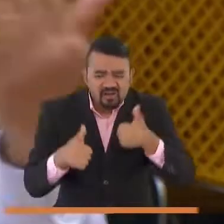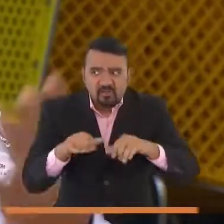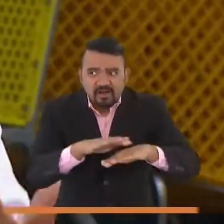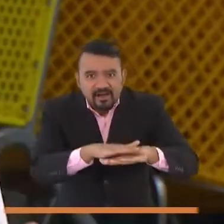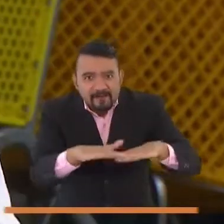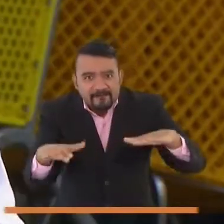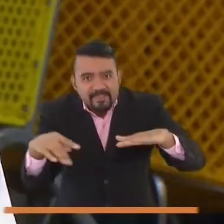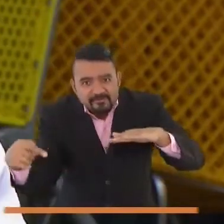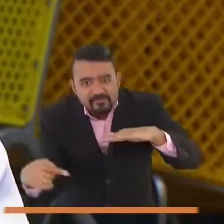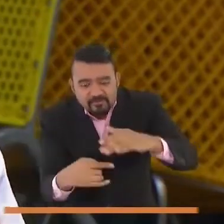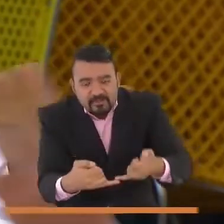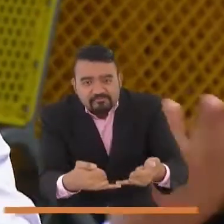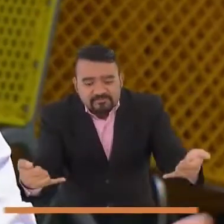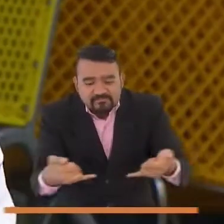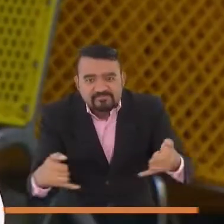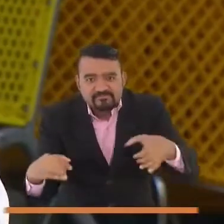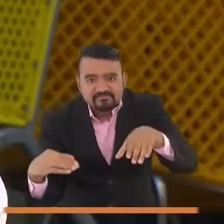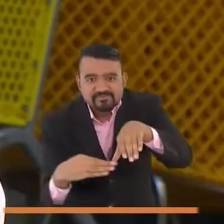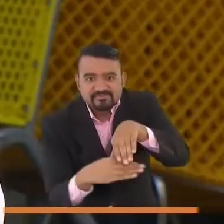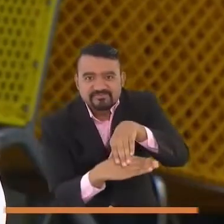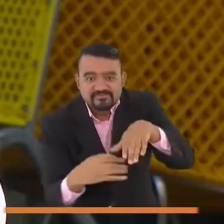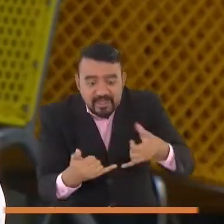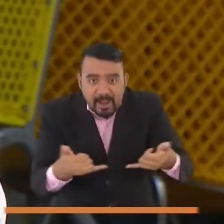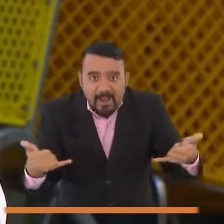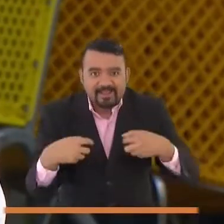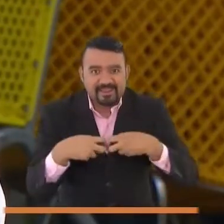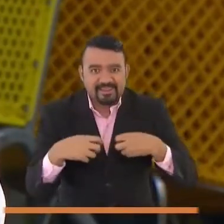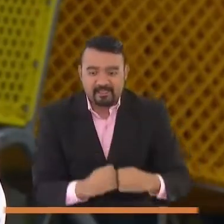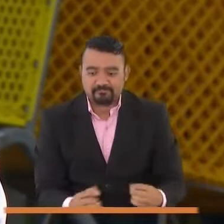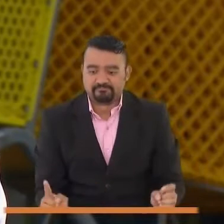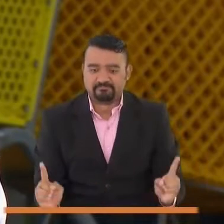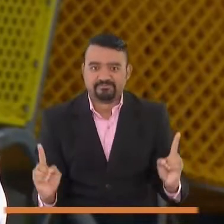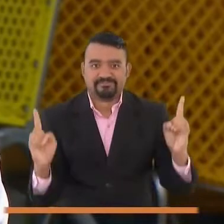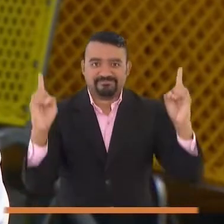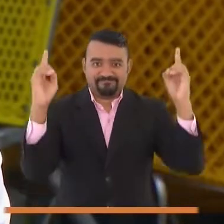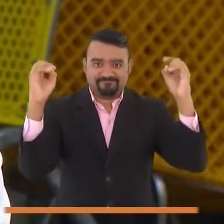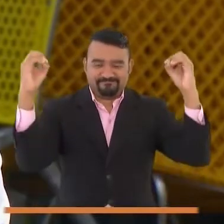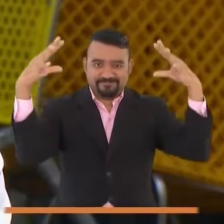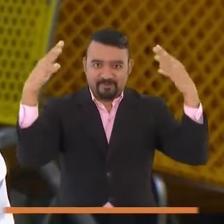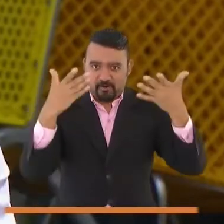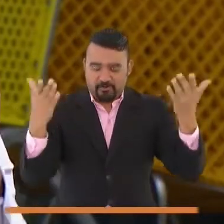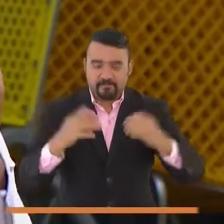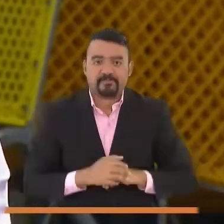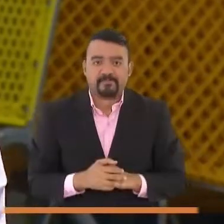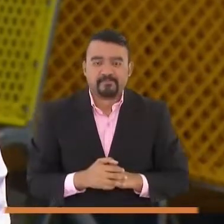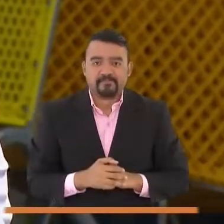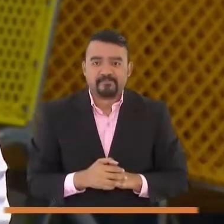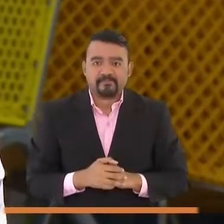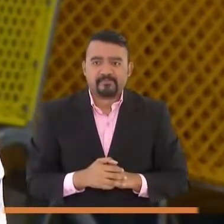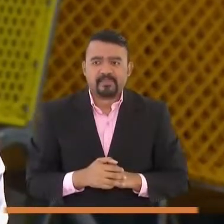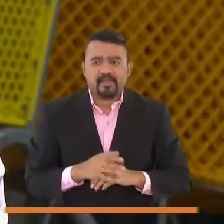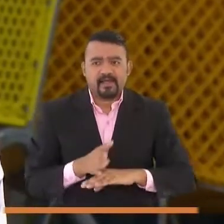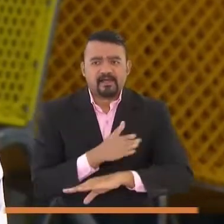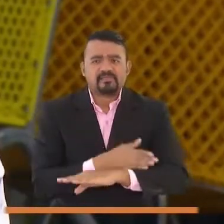un paisaje mucho más bonito y mucho más en armonía con el ambiente. Tenemos también que hicimos una reposición, una renovación, pasamos de